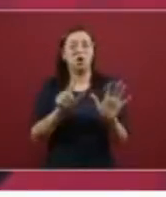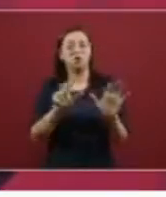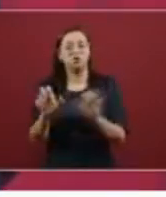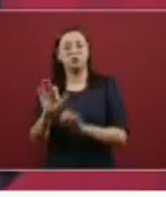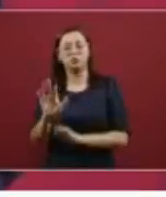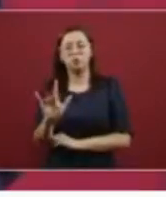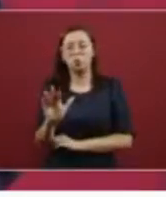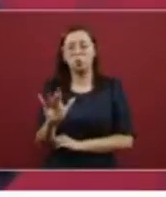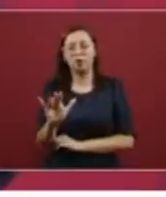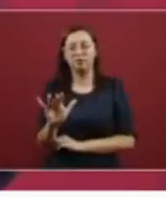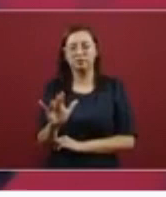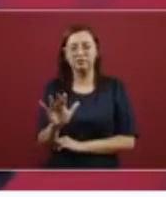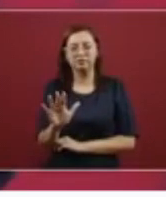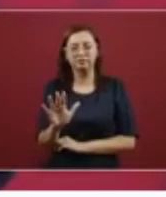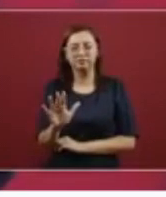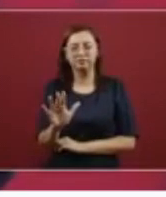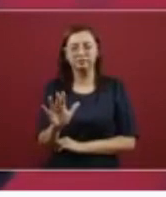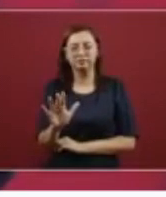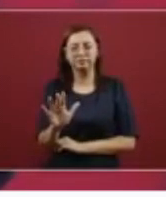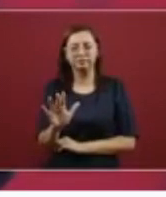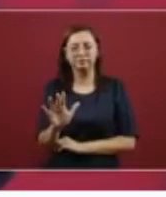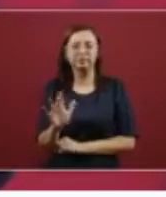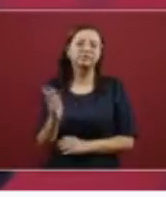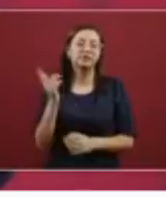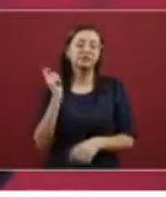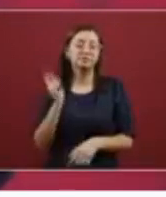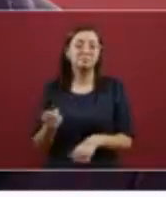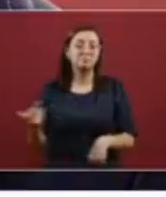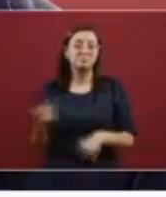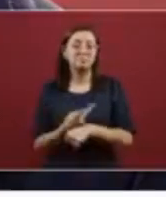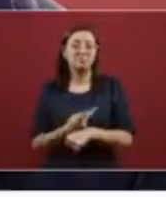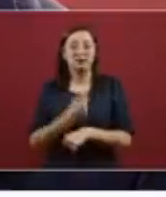cuándo la invasión estadounidense